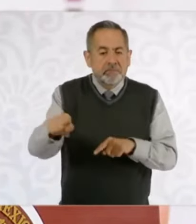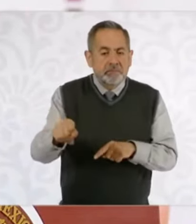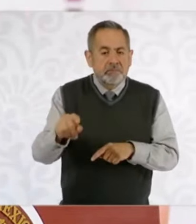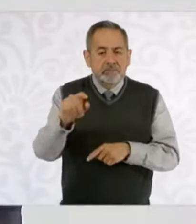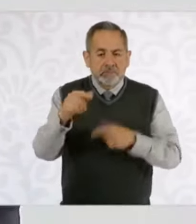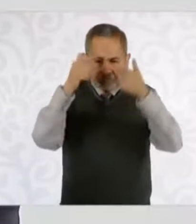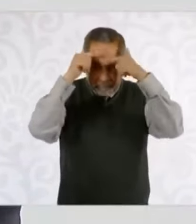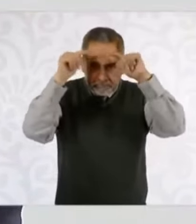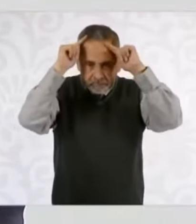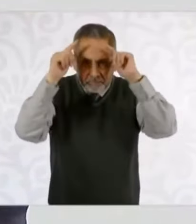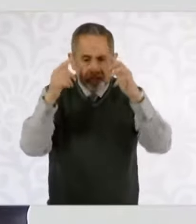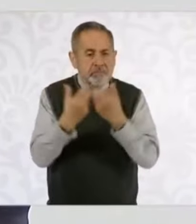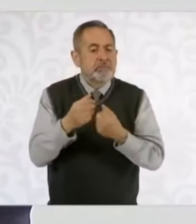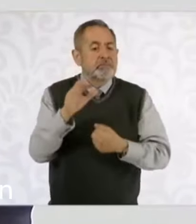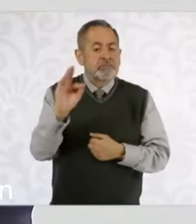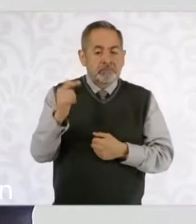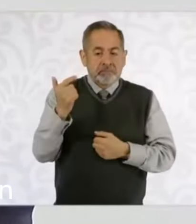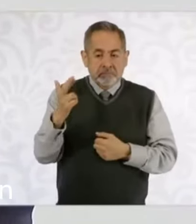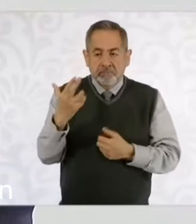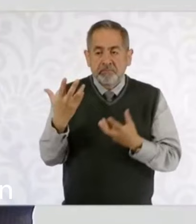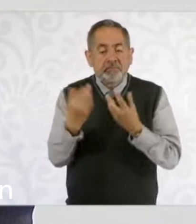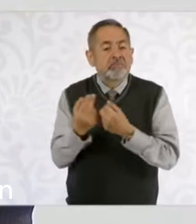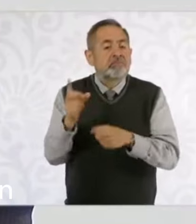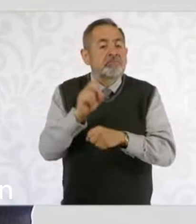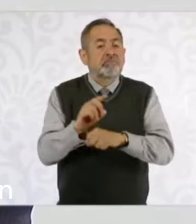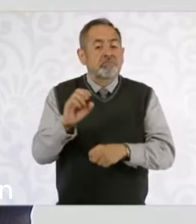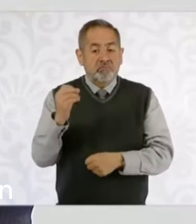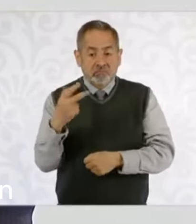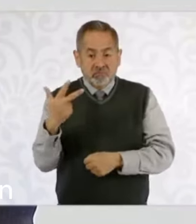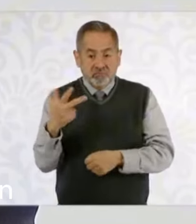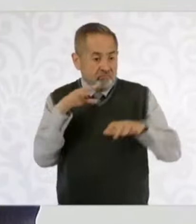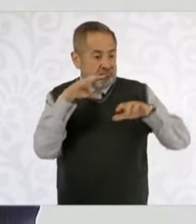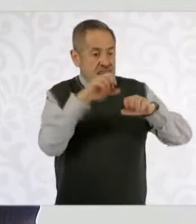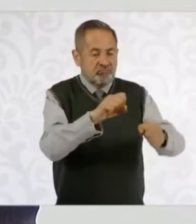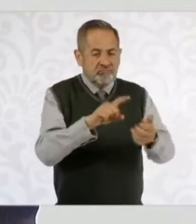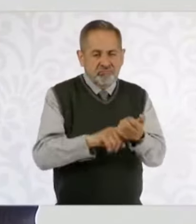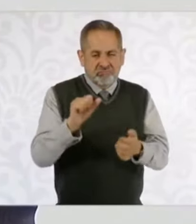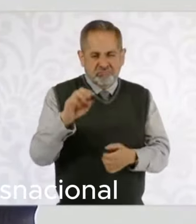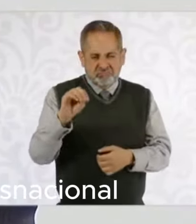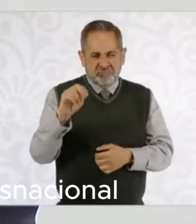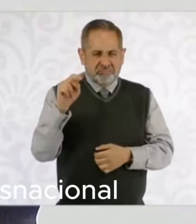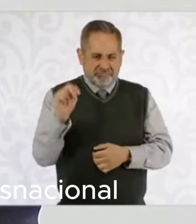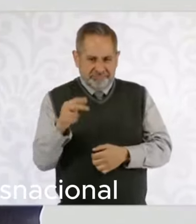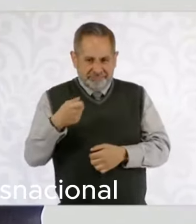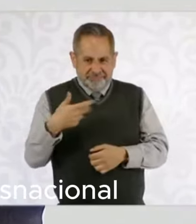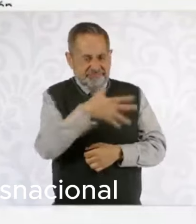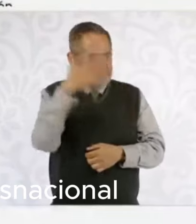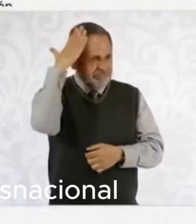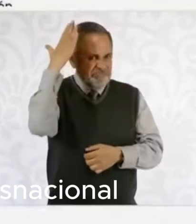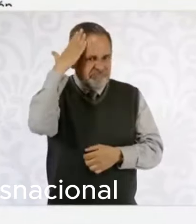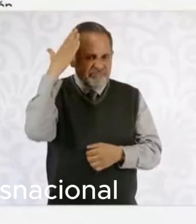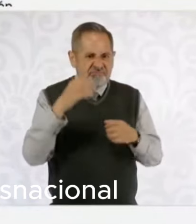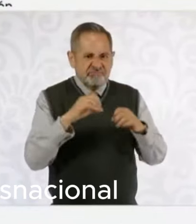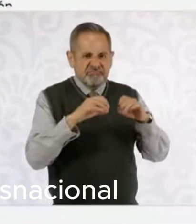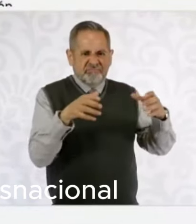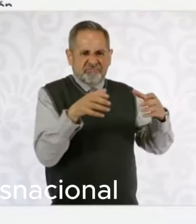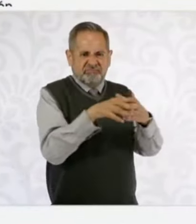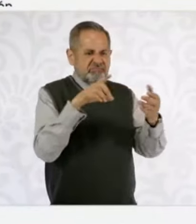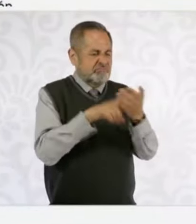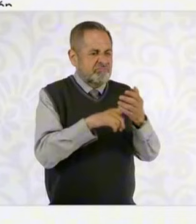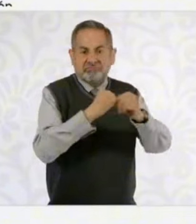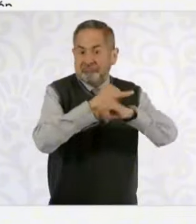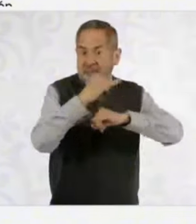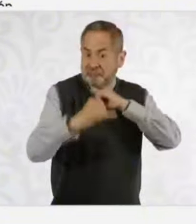y la Fiscalía General de la República, el 8 de octubre fue detenido Andrew N., identificado como líder de una organización delictiva